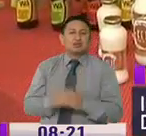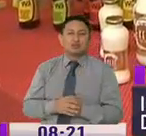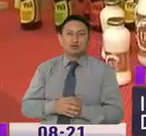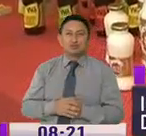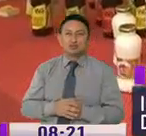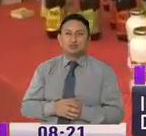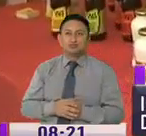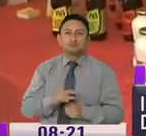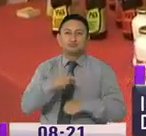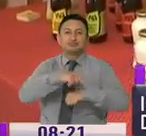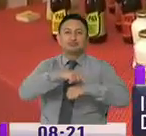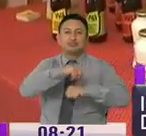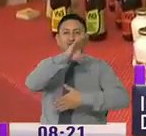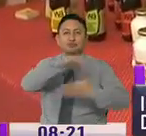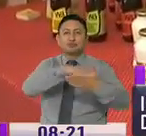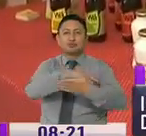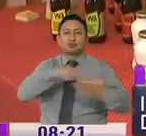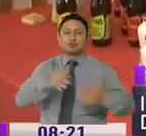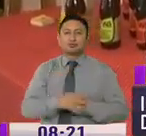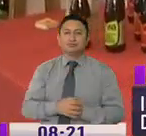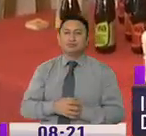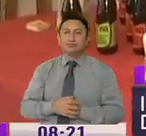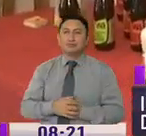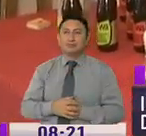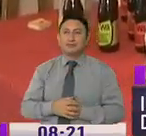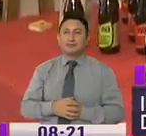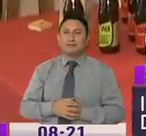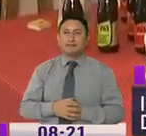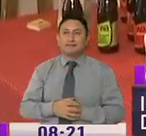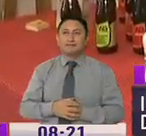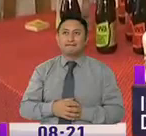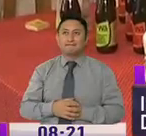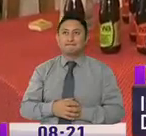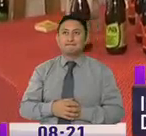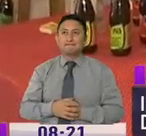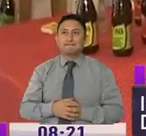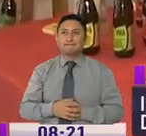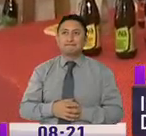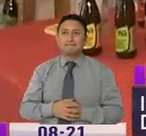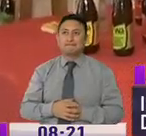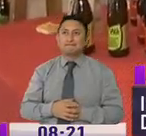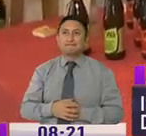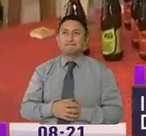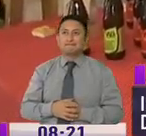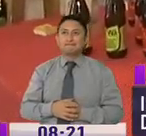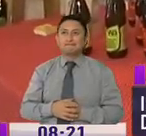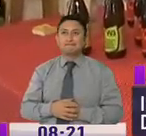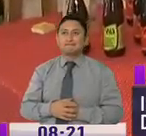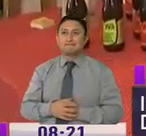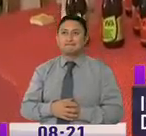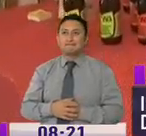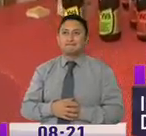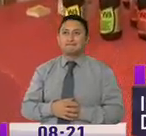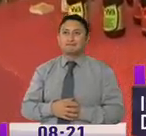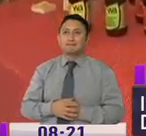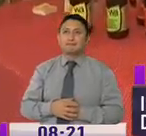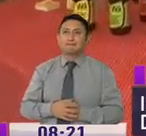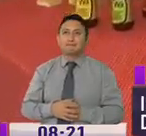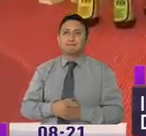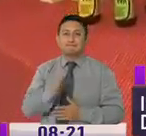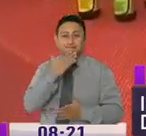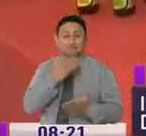de qué hora va a estar abierto y hasta cuándo va a ser, pues, este Gran Bazar. Buenos días, muchísimas gracias por el